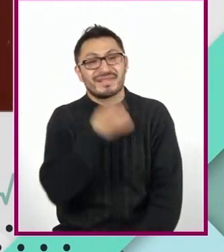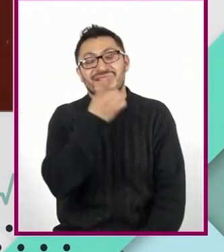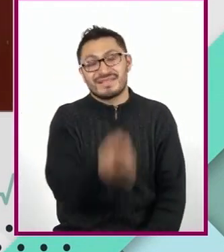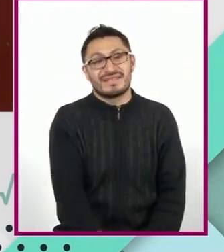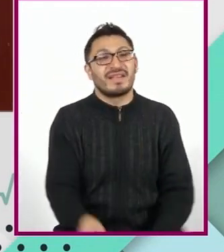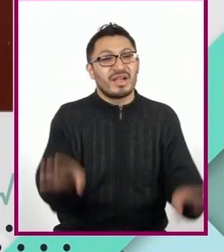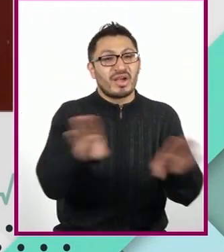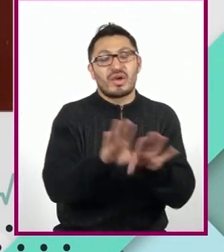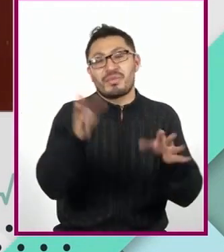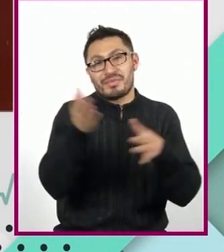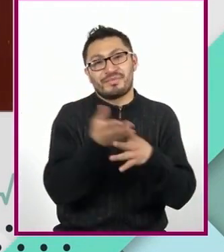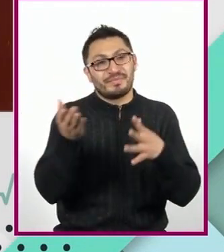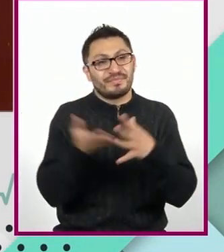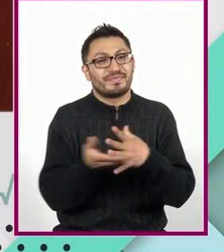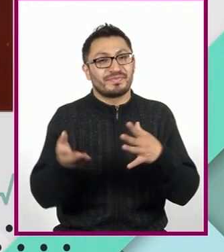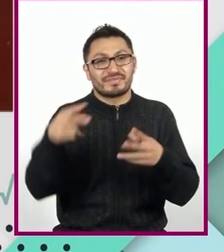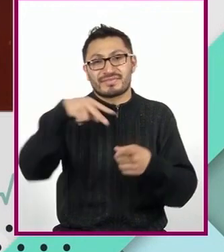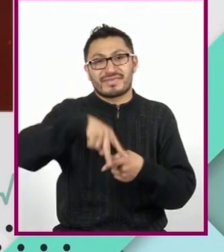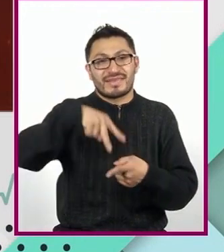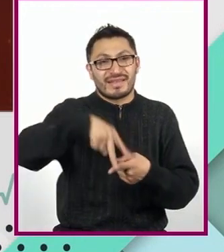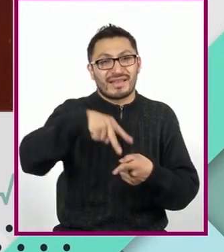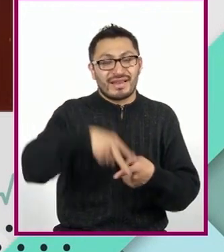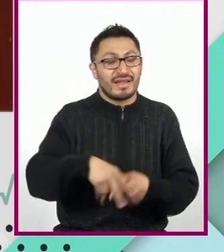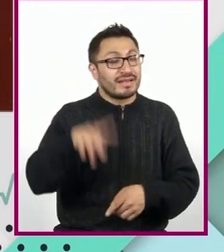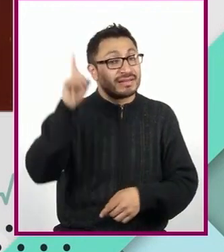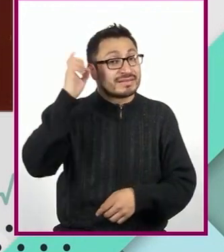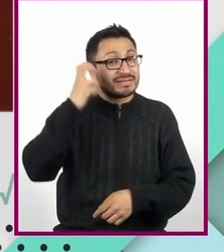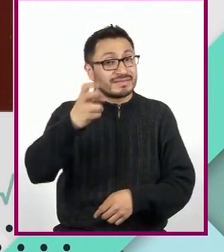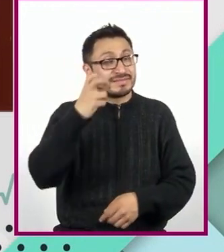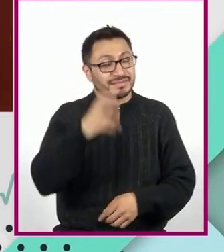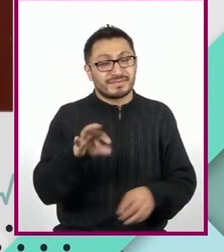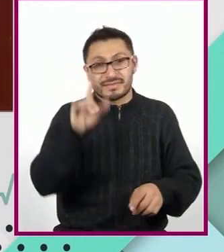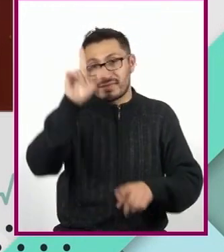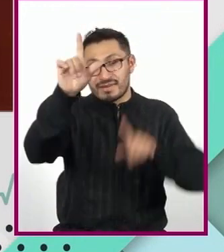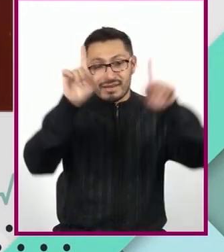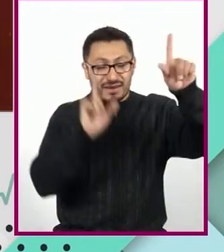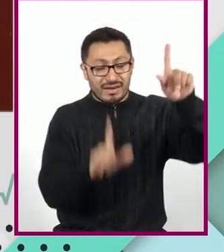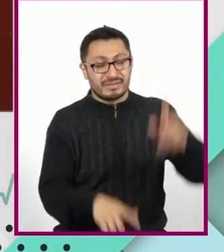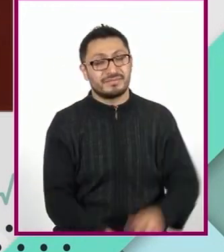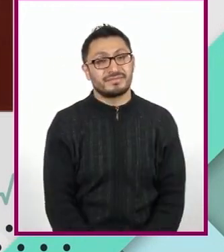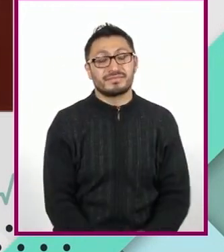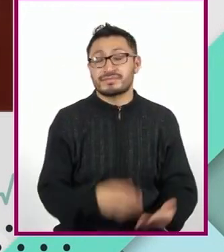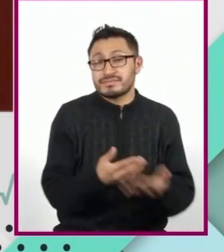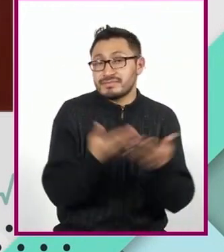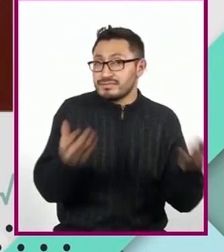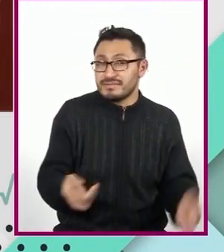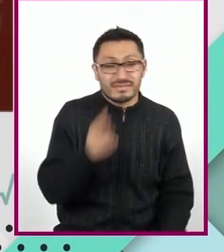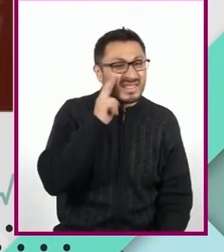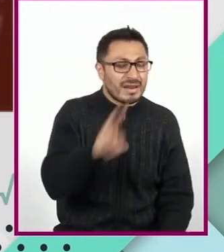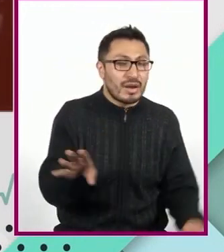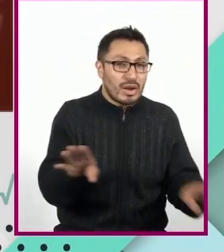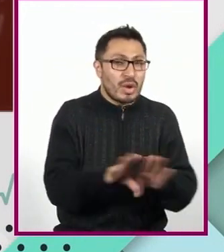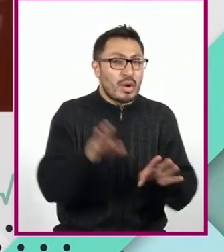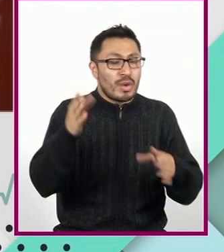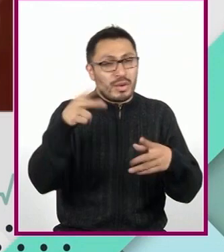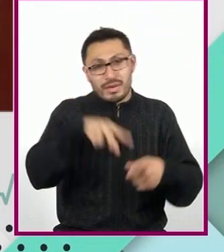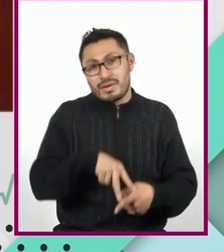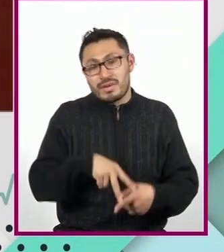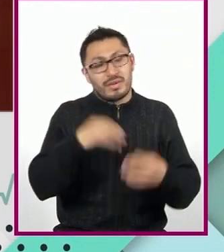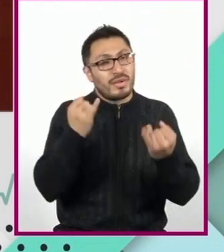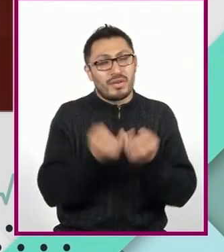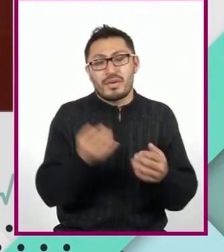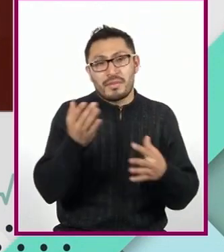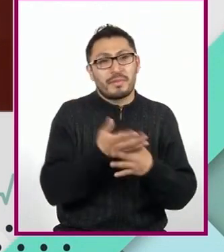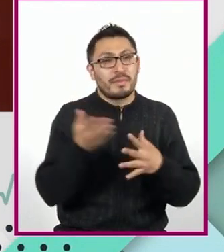cómo se clasifican los triángulos de acuerdo a la medida de sus lados, ahora veremos cómo los triángulos también se